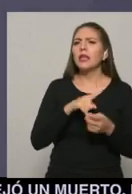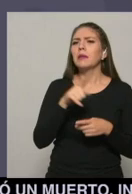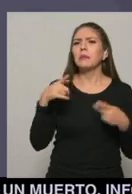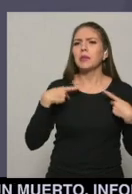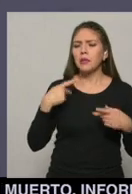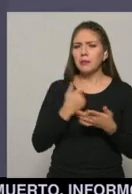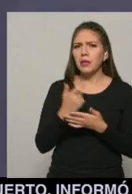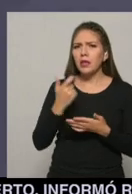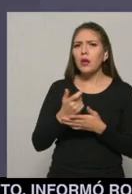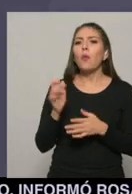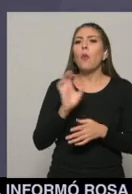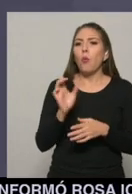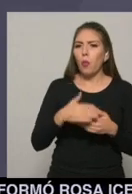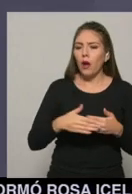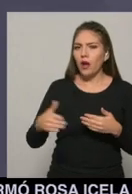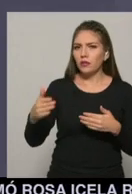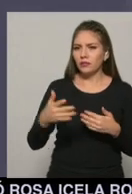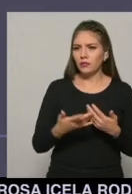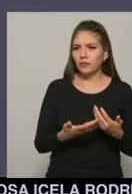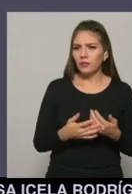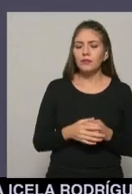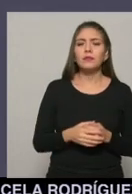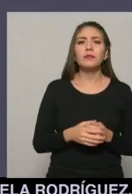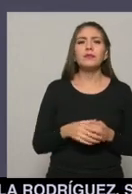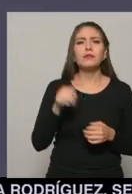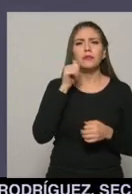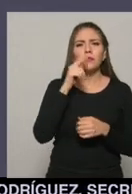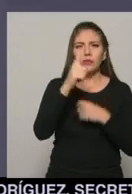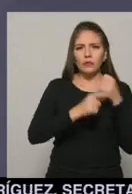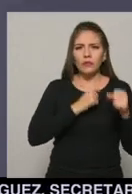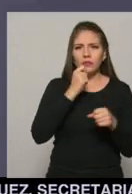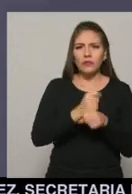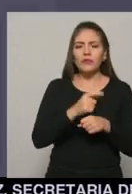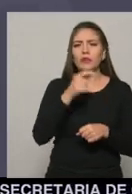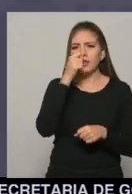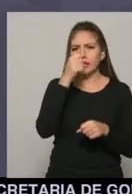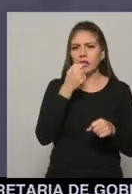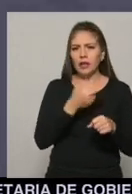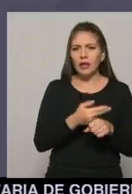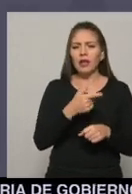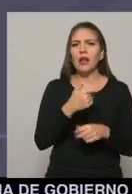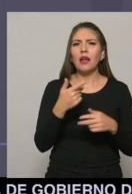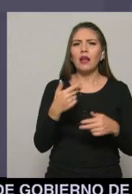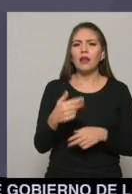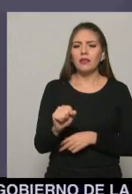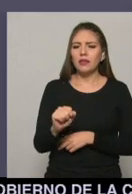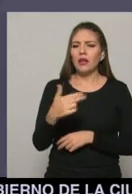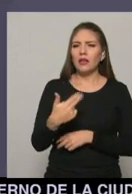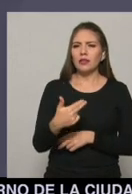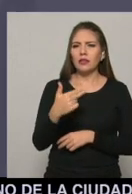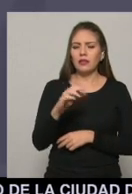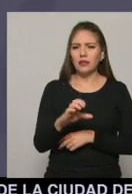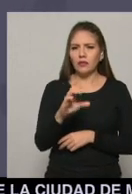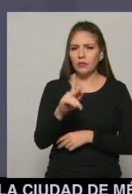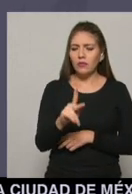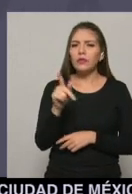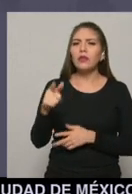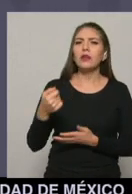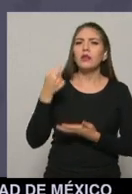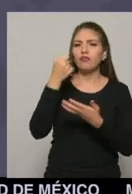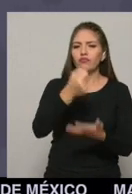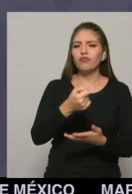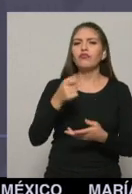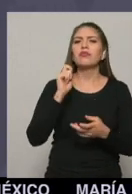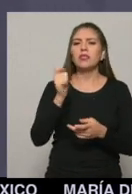cuándo. Bueno, como tú sabes, cada año la Secretaría de Hacienda presenta su paquete fiscal y en este caso pues está con la intención de que